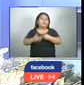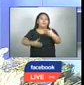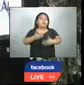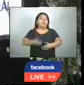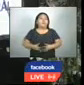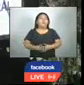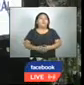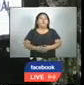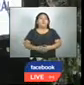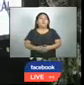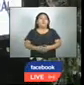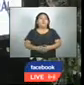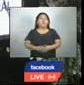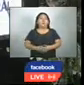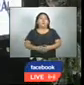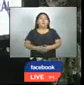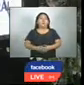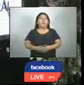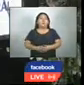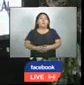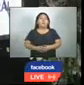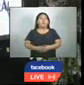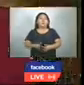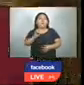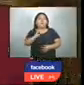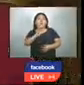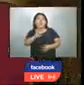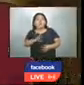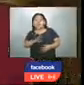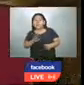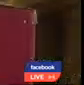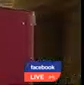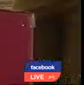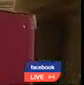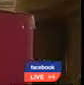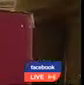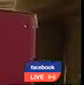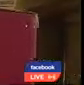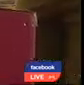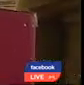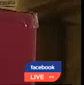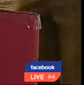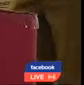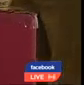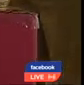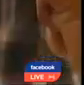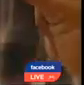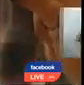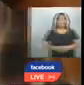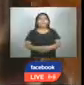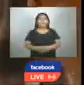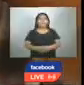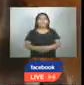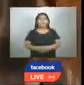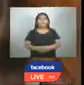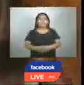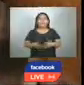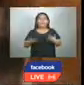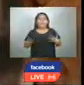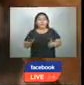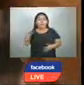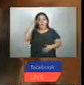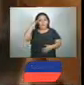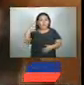El Tribunal Supremo sostiene que no hay atrasos en la implementación del Plan General de Elecciones 2024. La